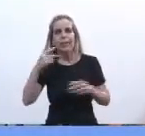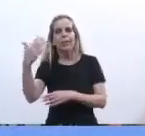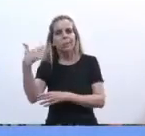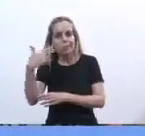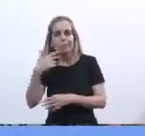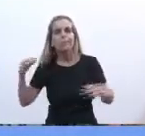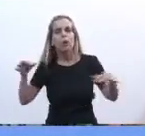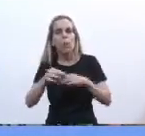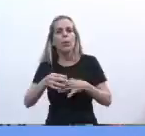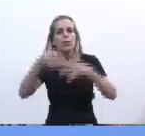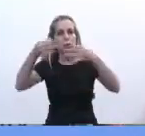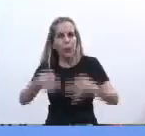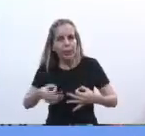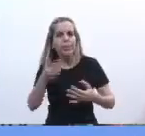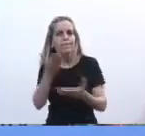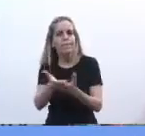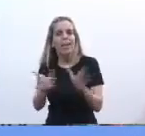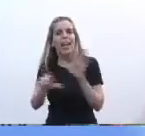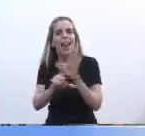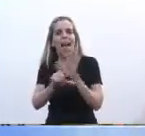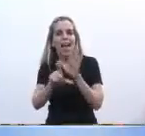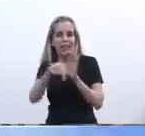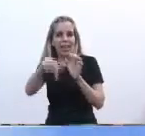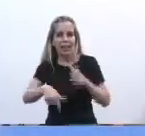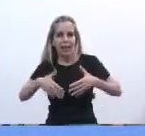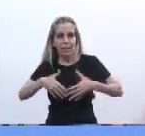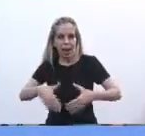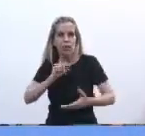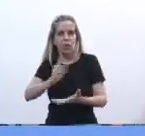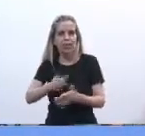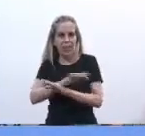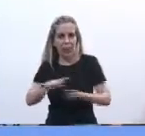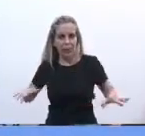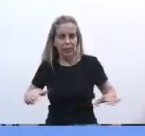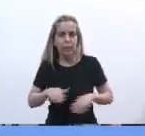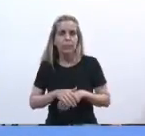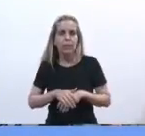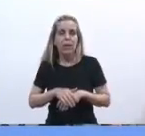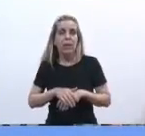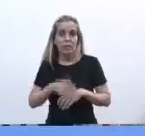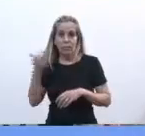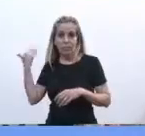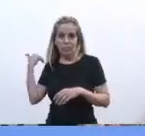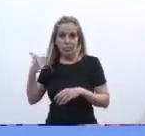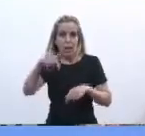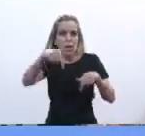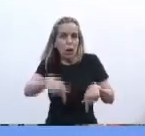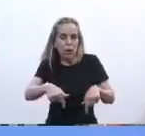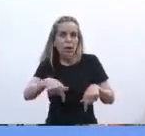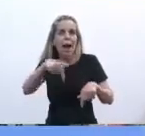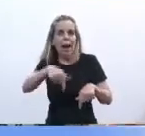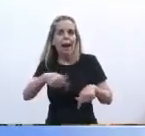con esta ley de interrupción voluntaria del embarazo y hoy estamos